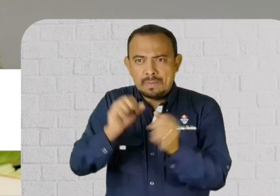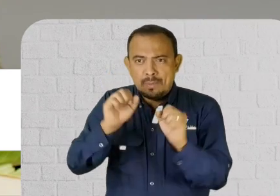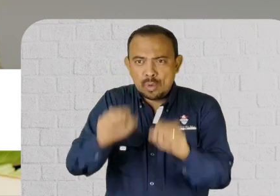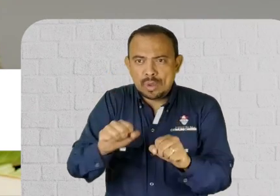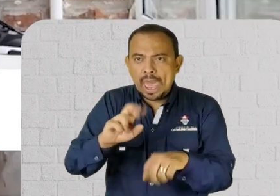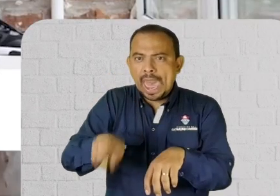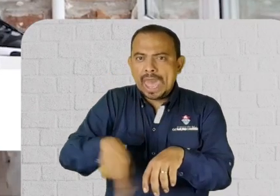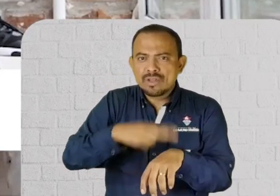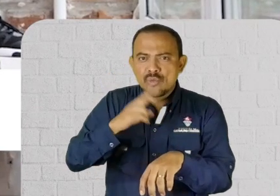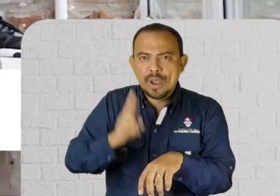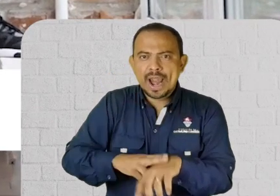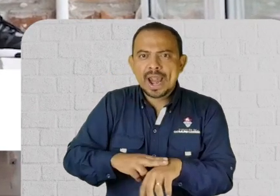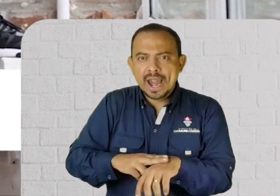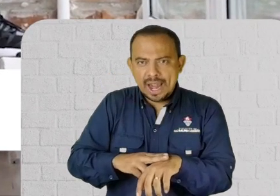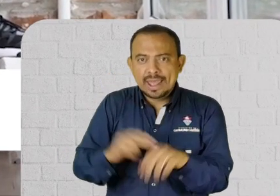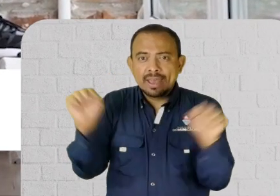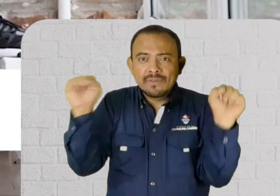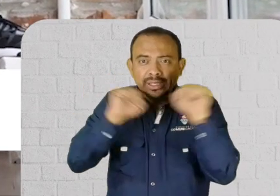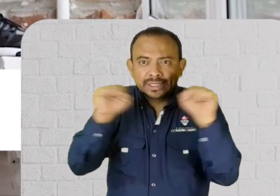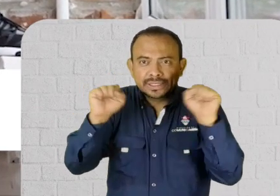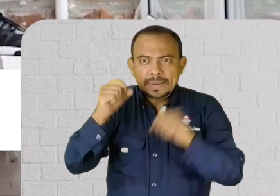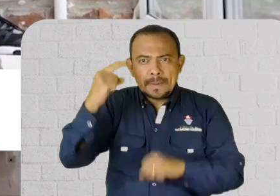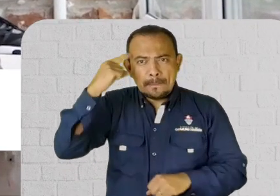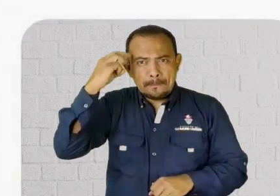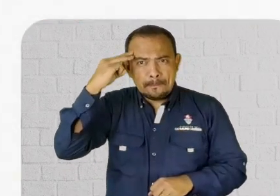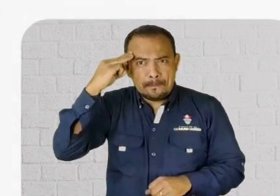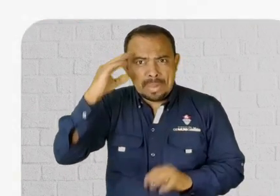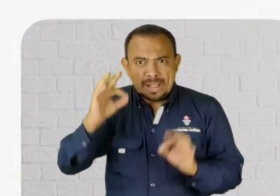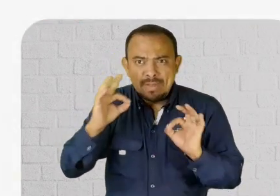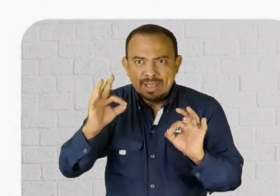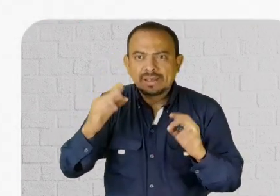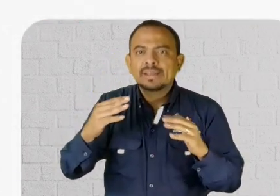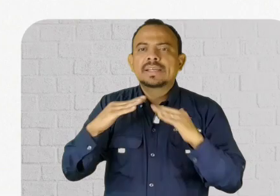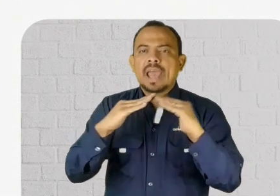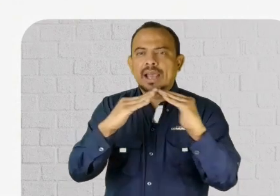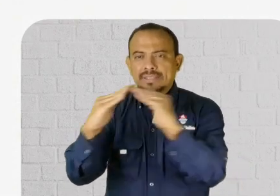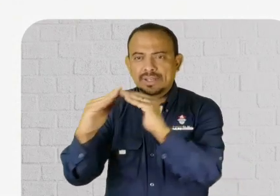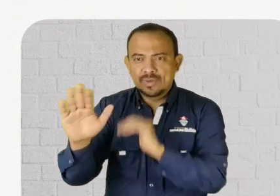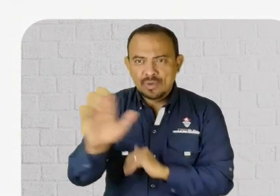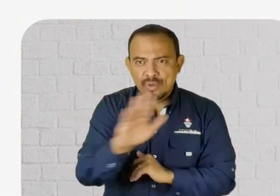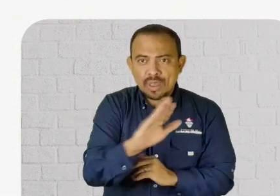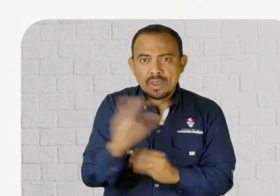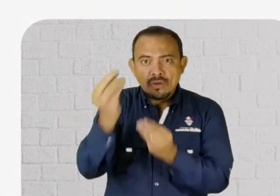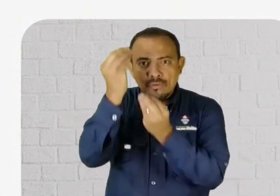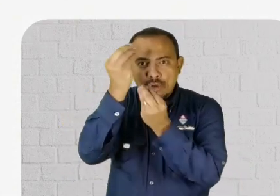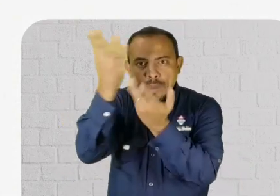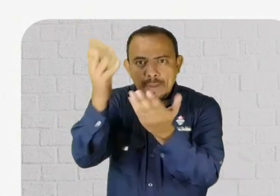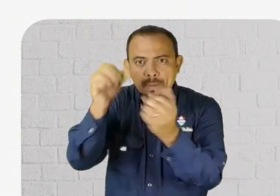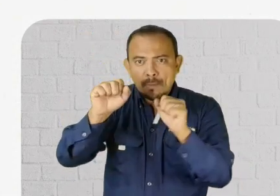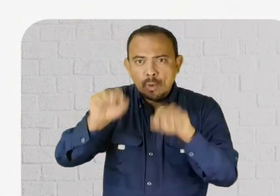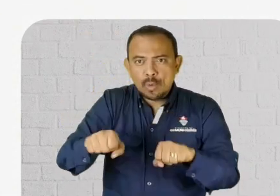estado nutricional, físico y mental de los vecinos. Para más información puede ingresar a